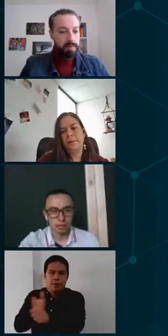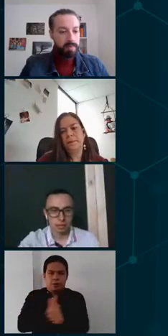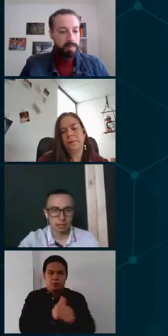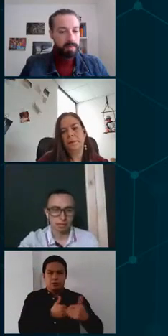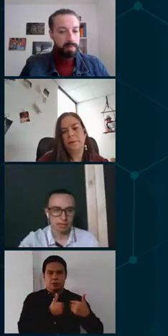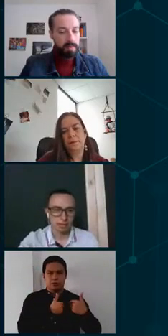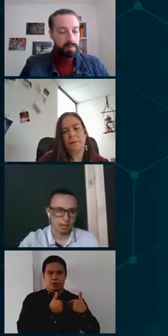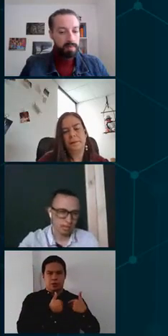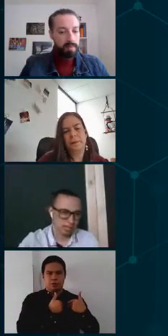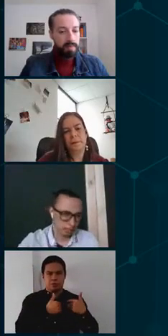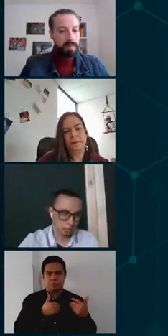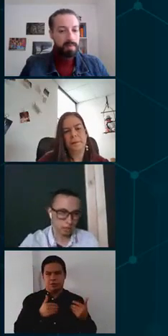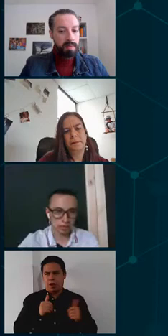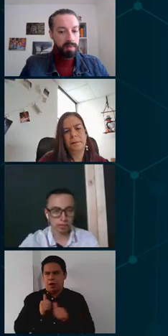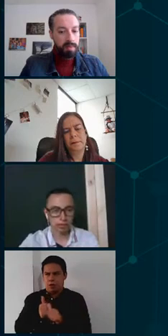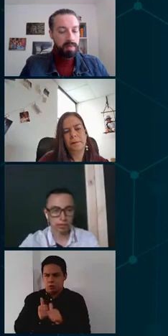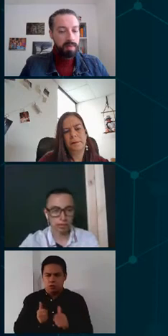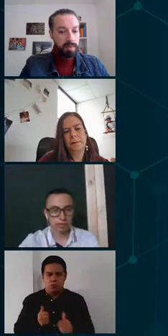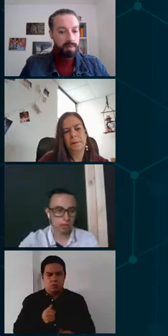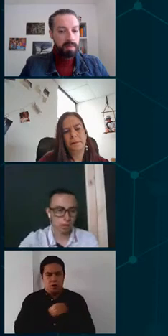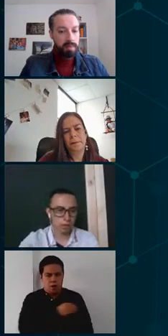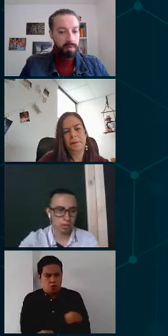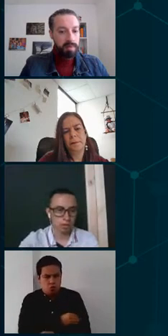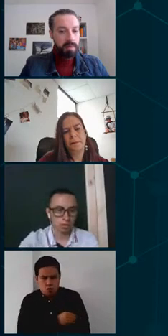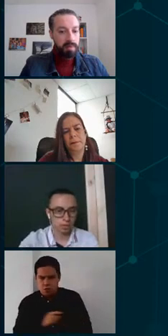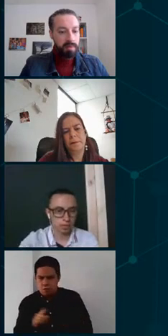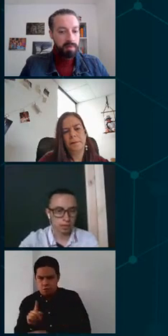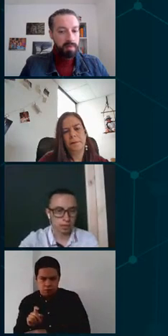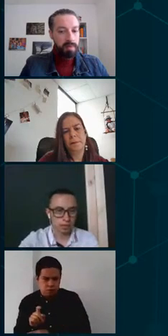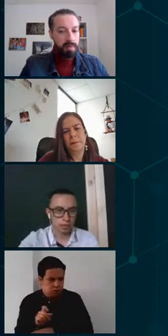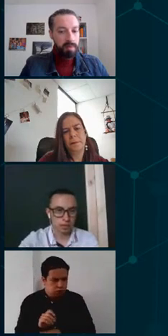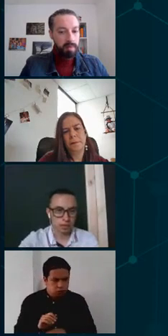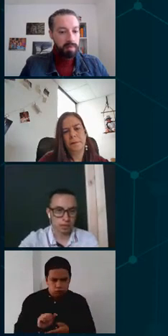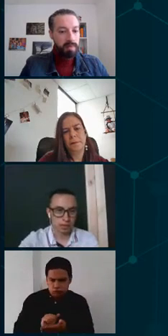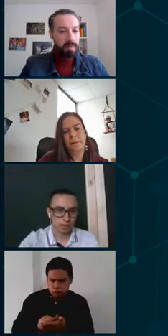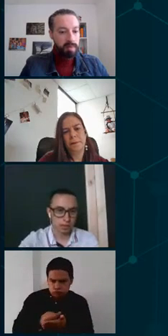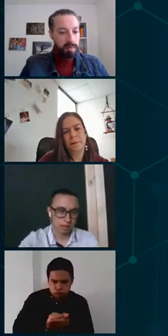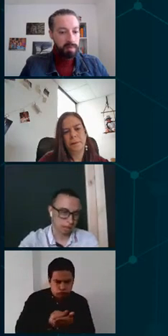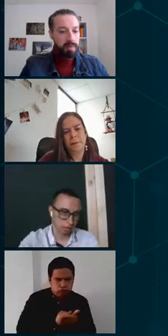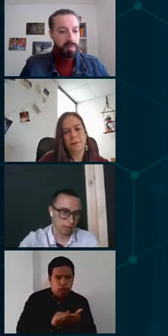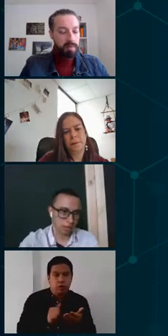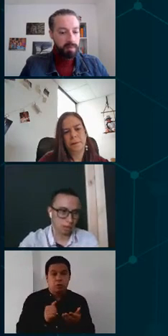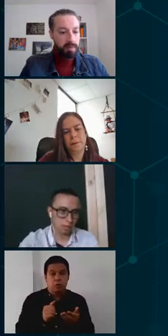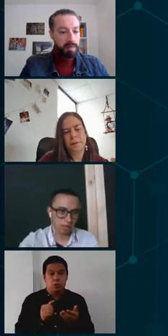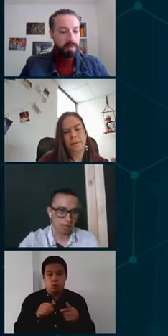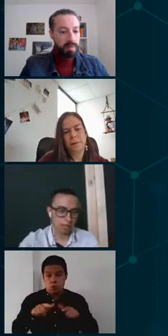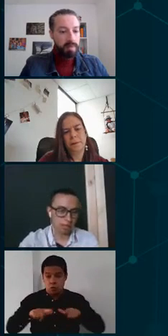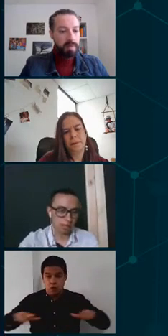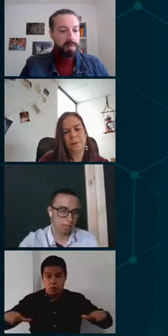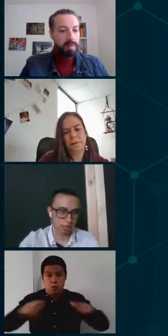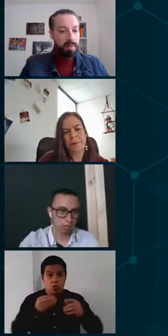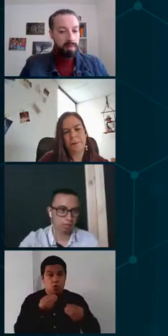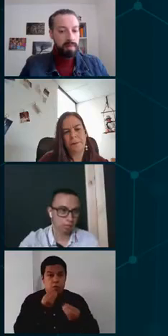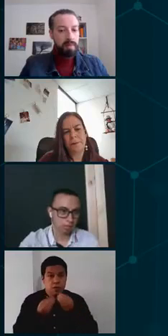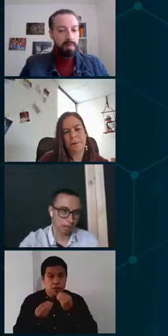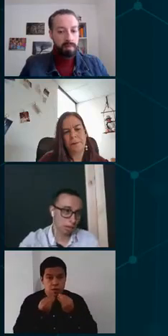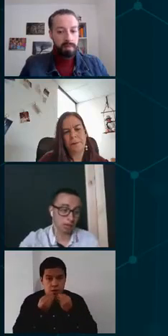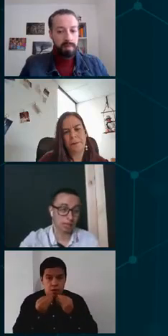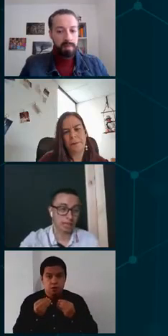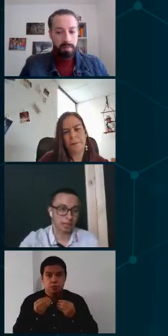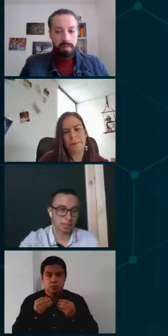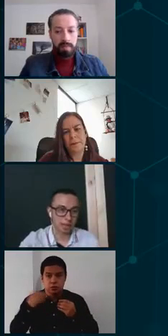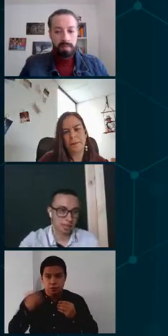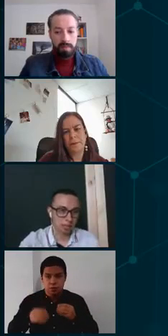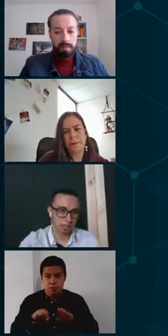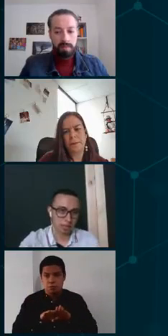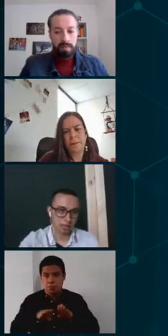realizando su desinfección y en las zonas de comidas, pero realizando una correcta limpieza, porque